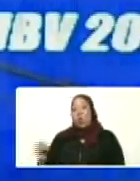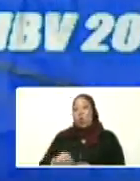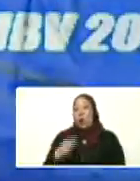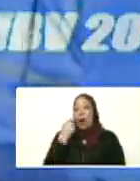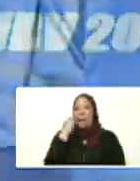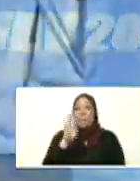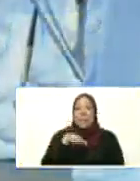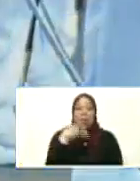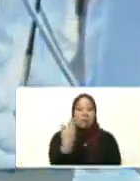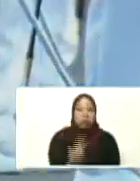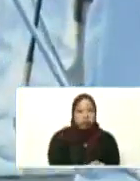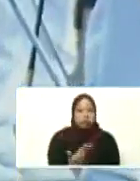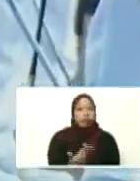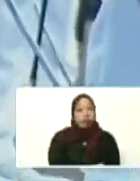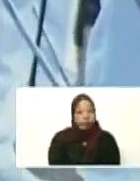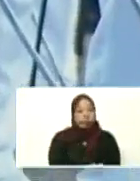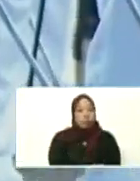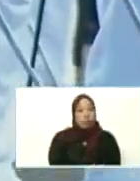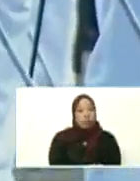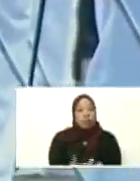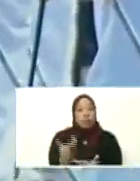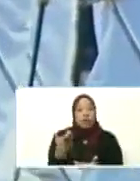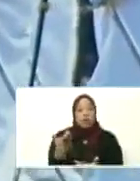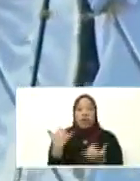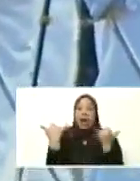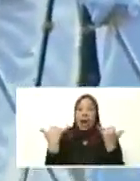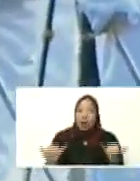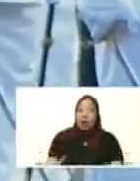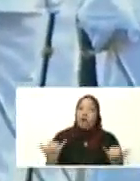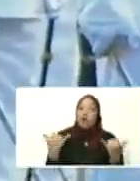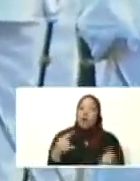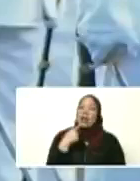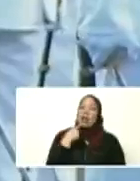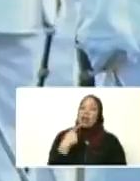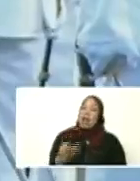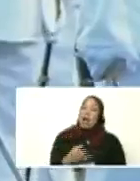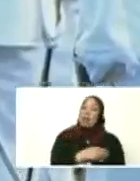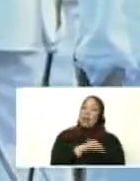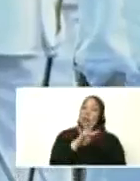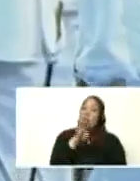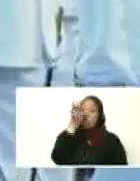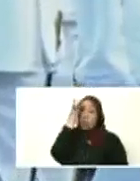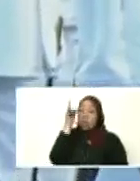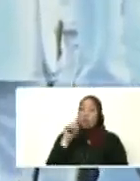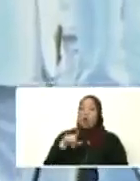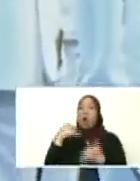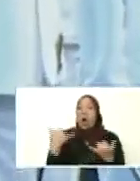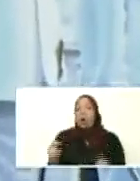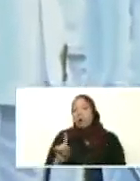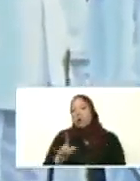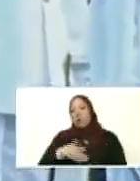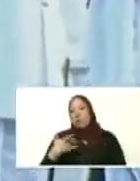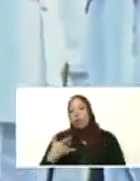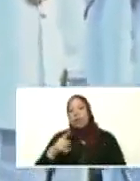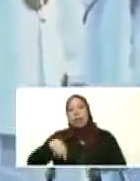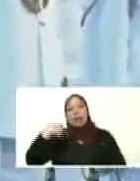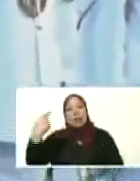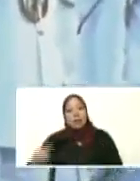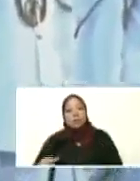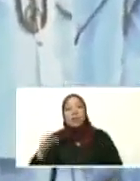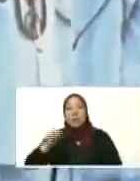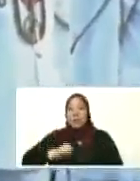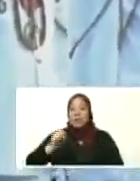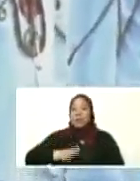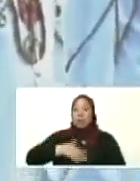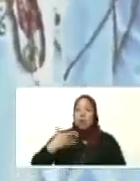de la consolidación de aquel por ahora que visibilizó al pueblo venezolano. Decía el cantor